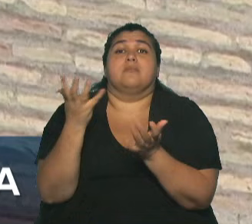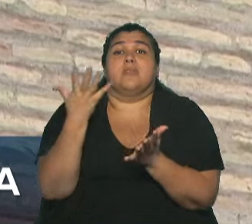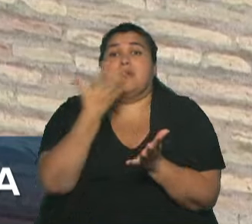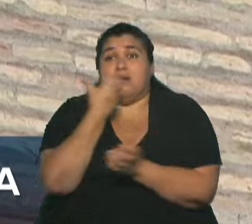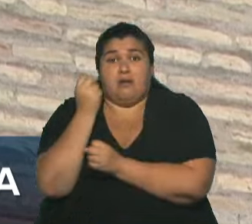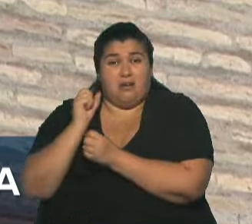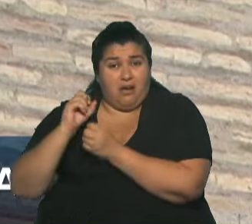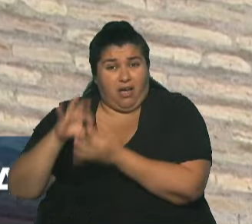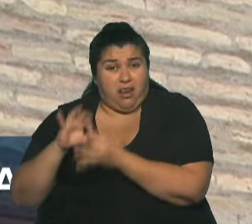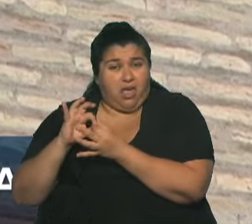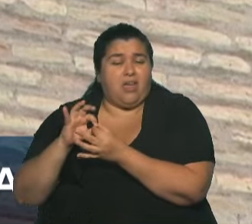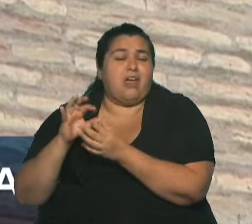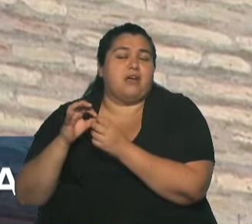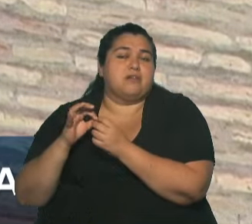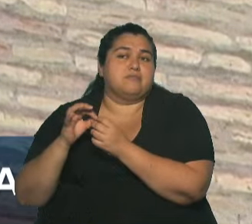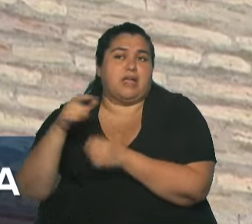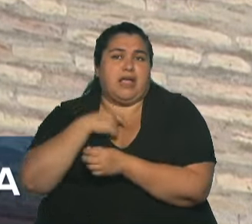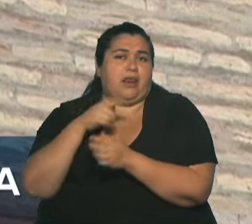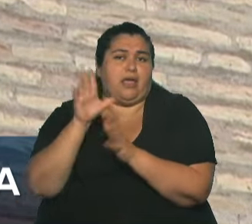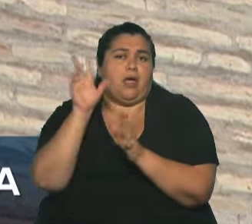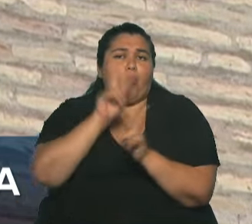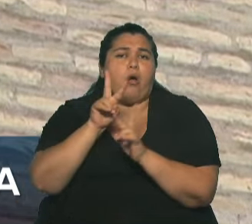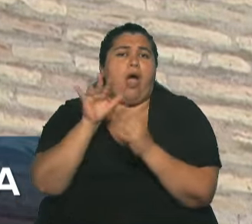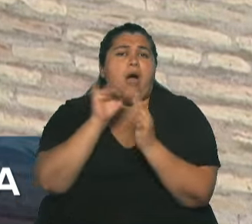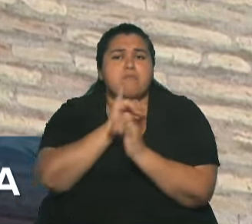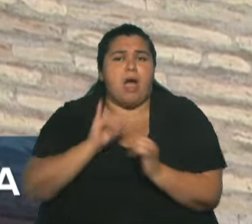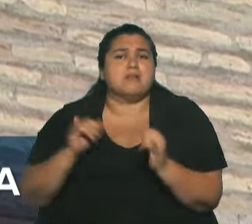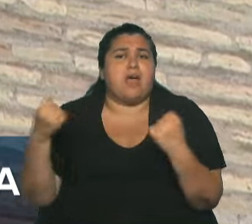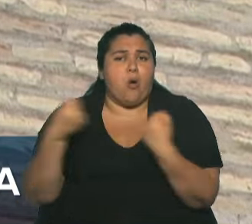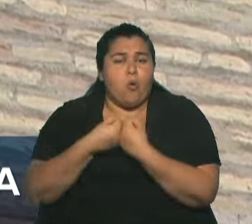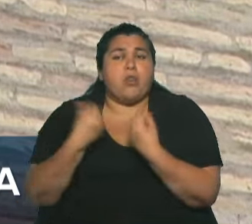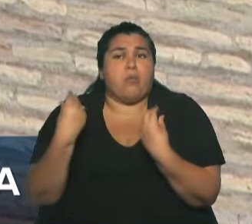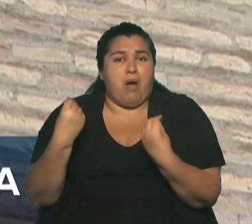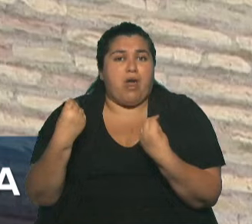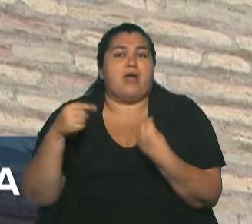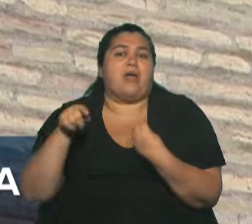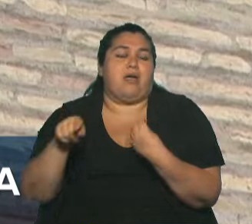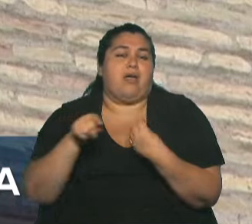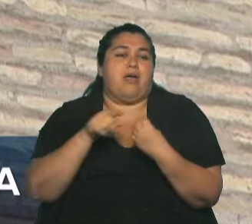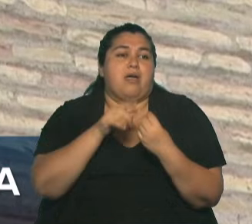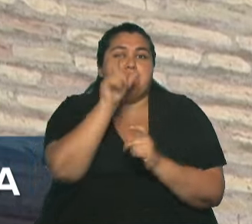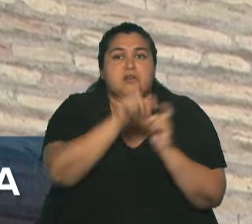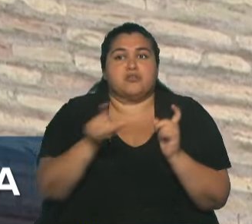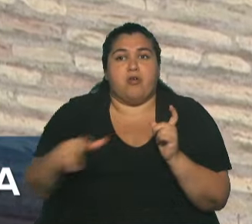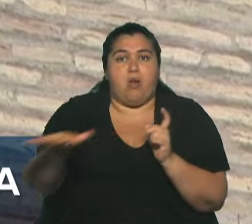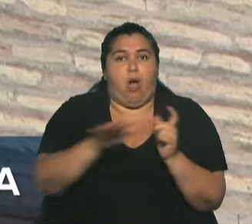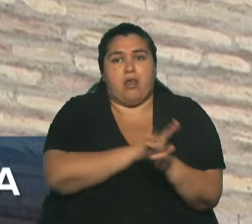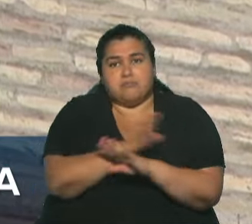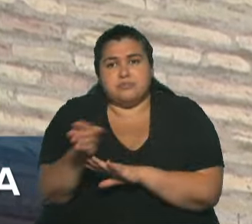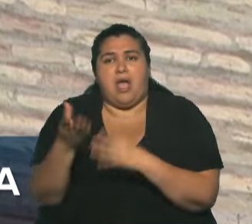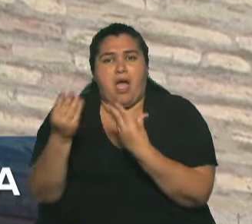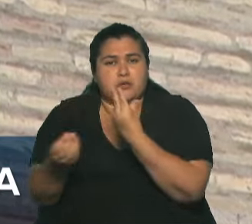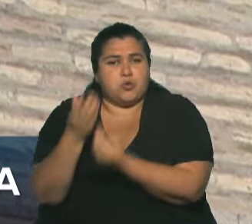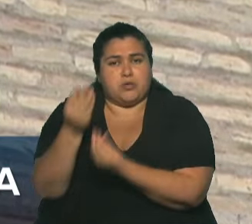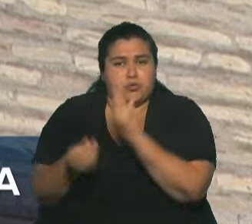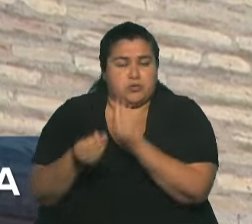principal escollo para llegar a un acuerdo de paz momentáneo que incluiría el ingreso por tierra de ayuda humanitaria para centenares de